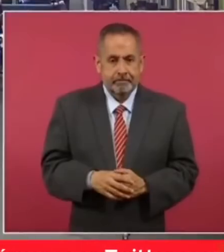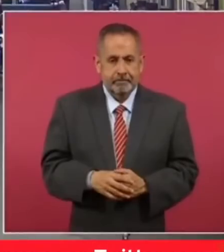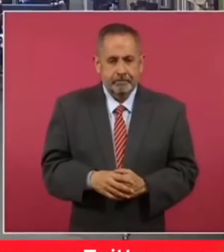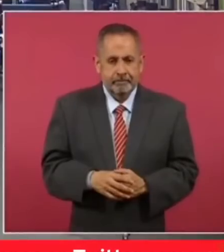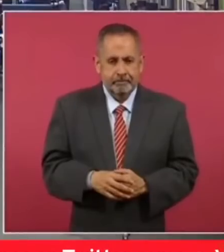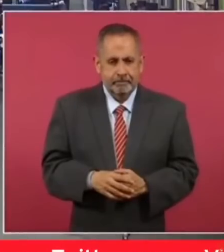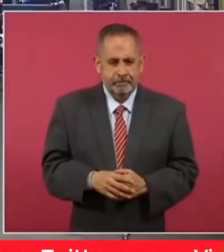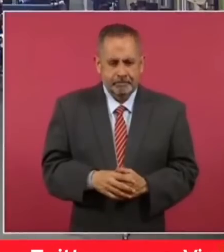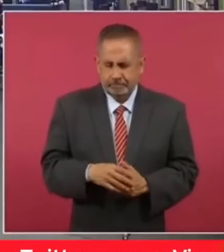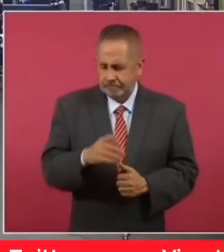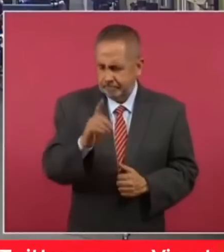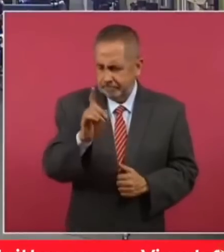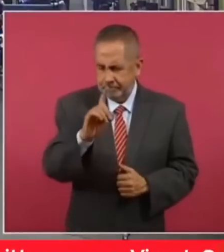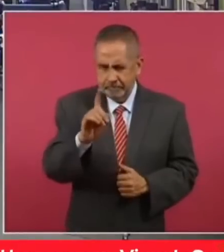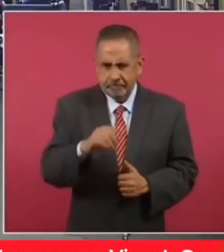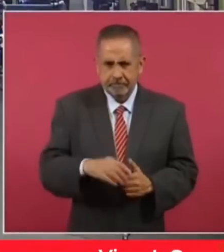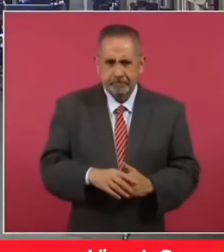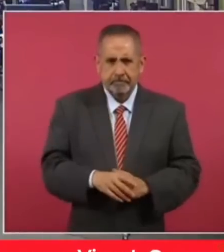No.